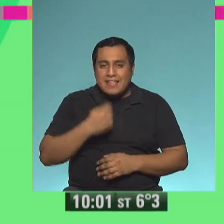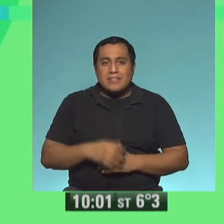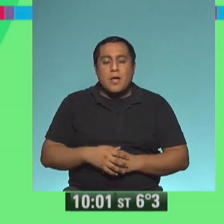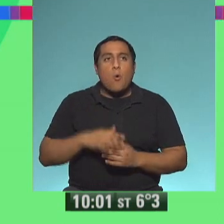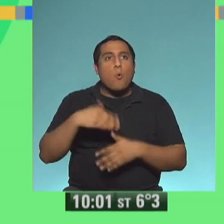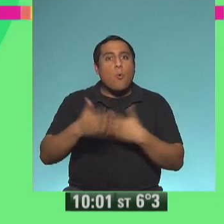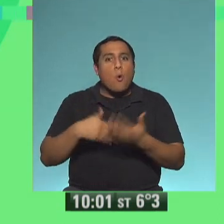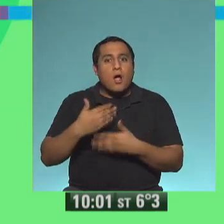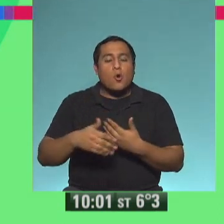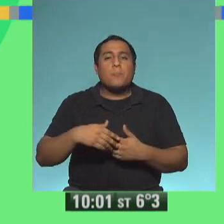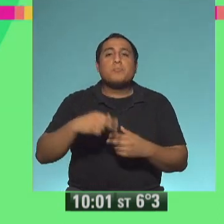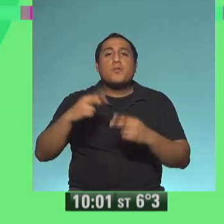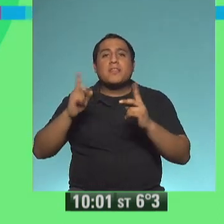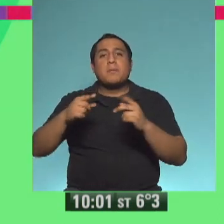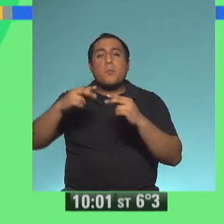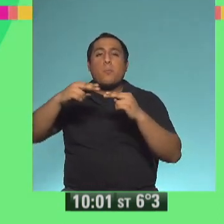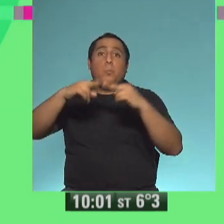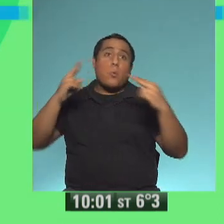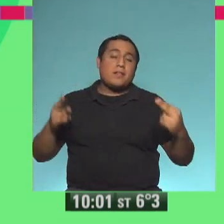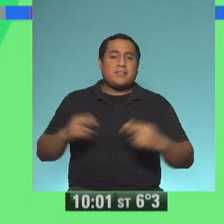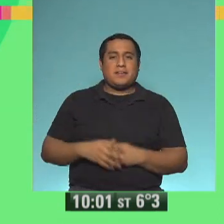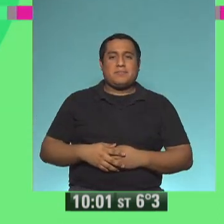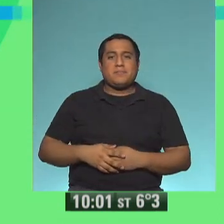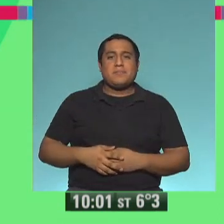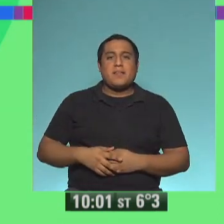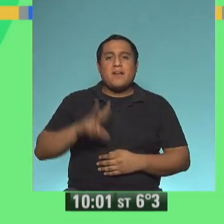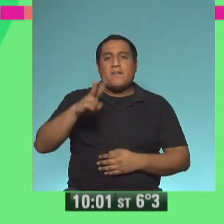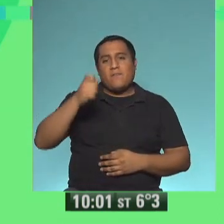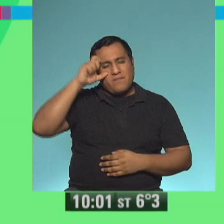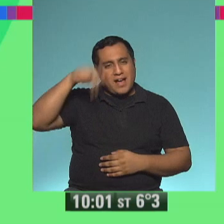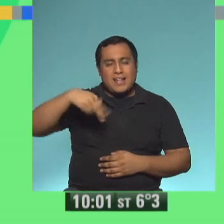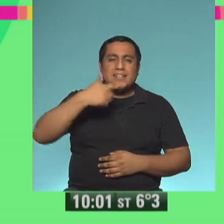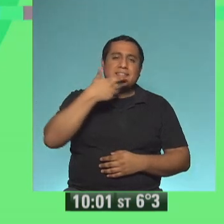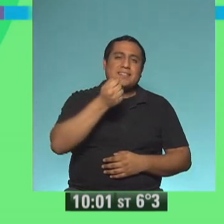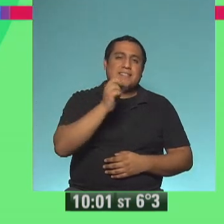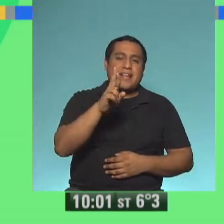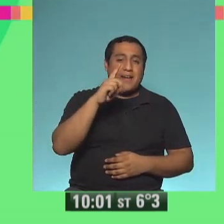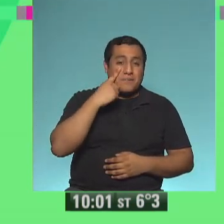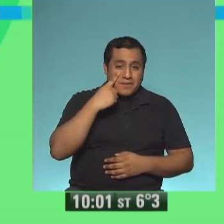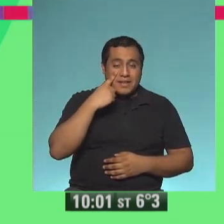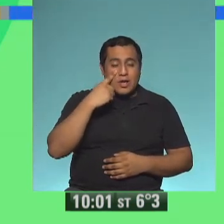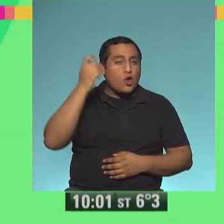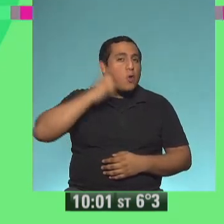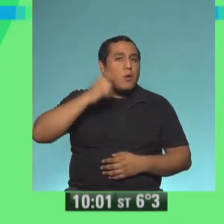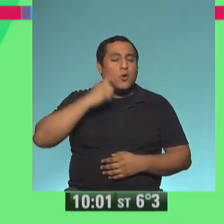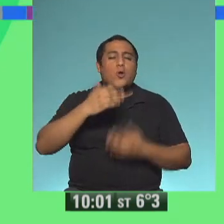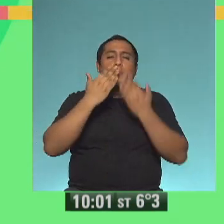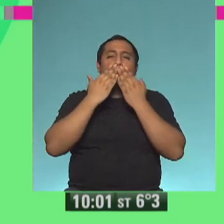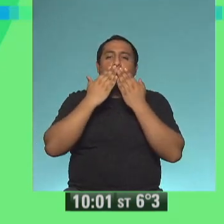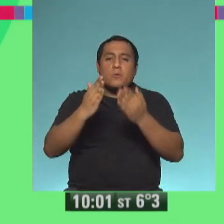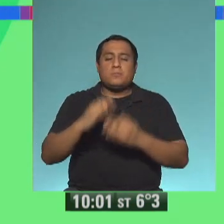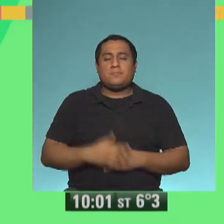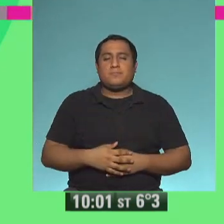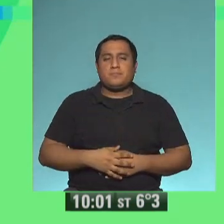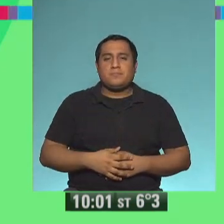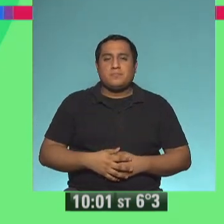juego, mirá, está con un puente. En un tobogán. Vale, Sabri de Comodoro. Besos. Con nosotros detrás, mirá. Besos de pingüino. A